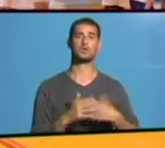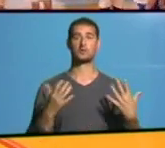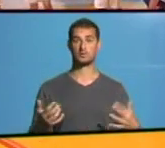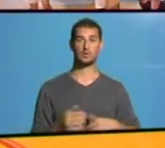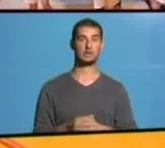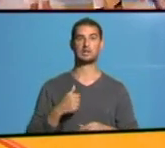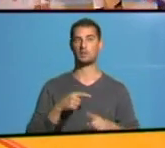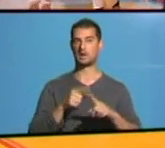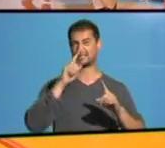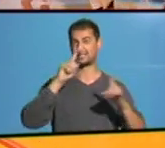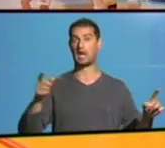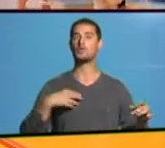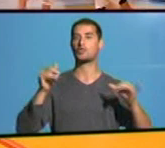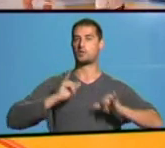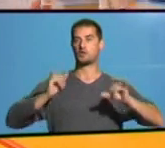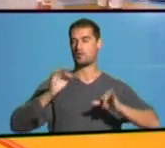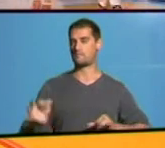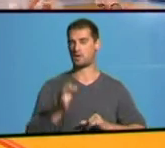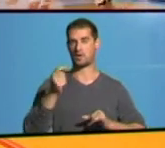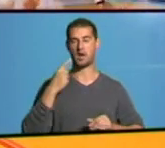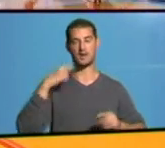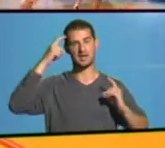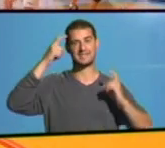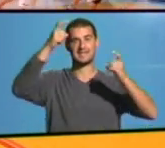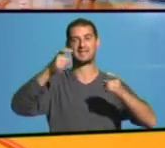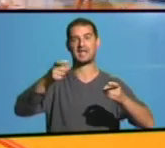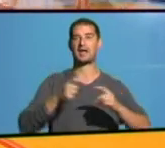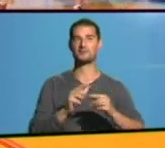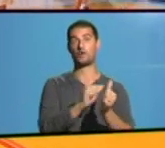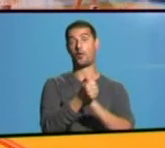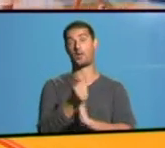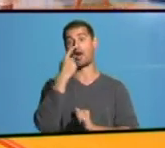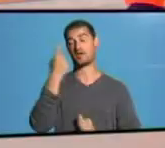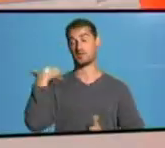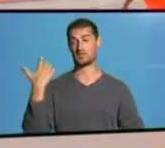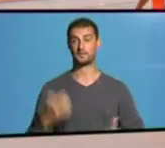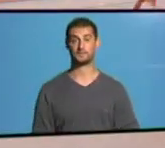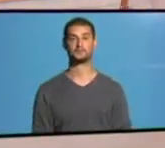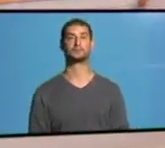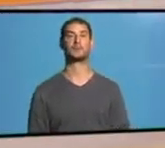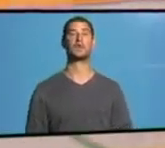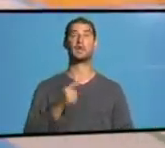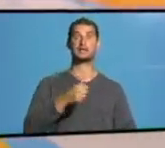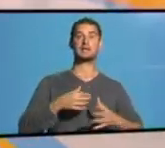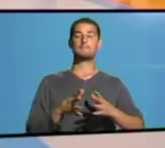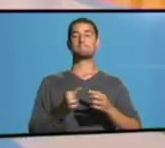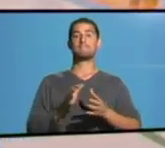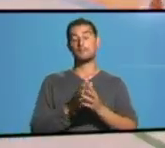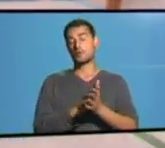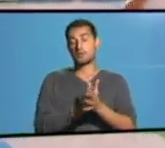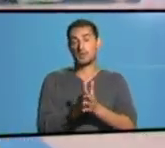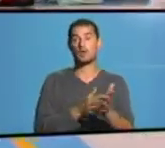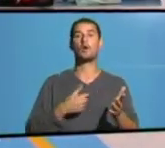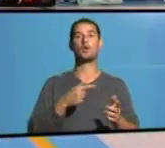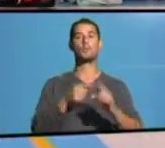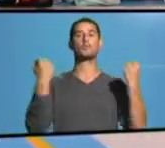vai ser unha tempada divertida e intentaremos emular polo menos a temporada anterior. Con esta motivación prepáranse as xogadoras